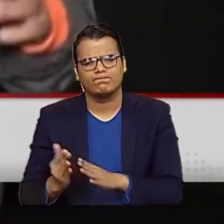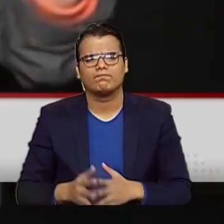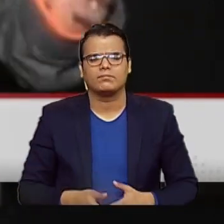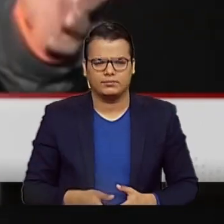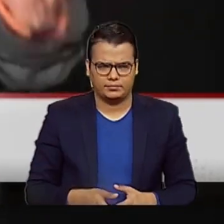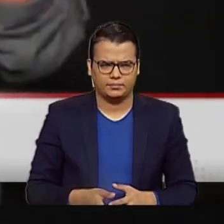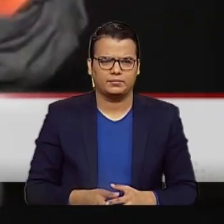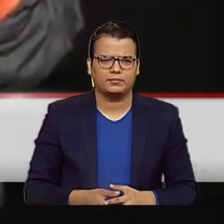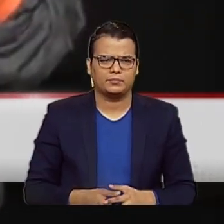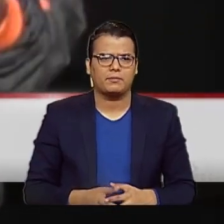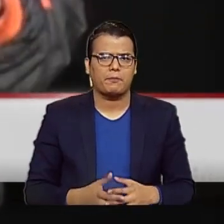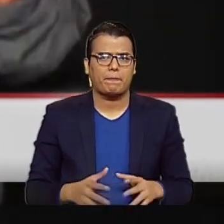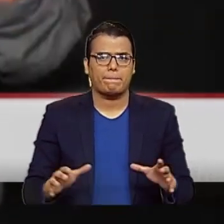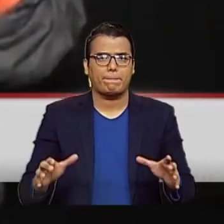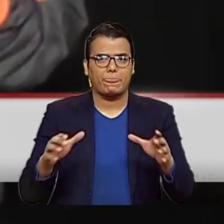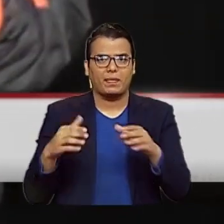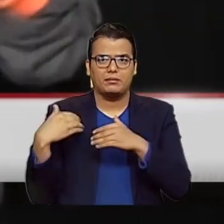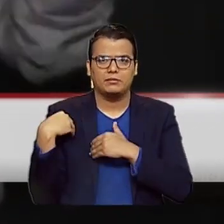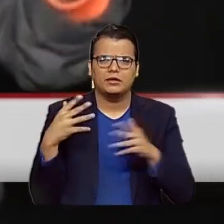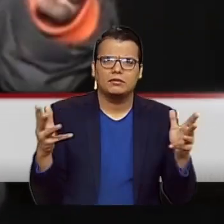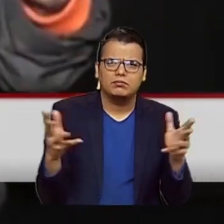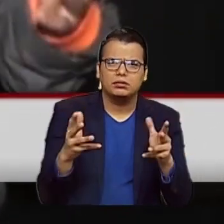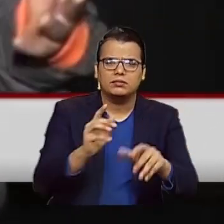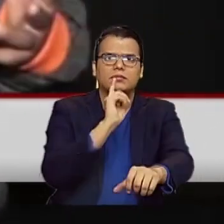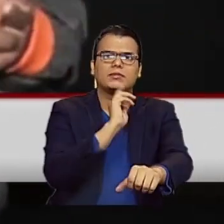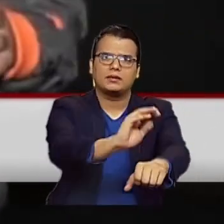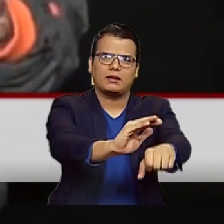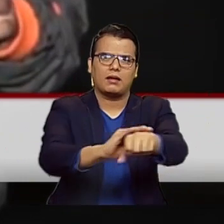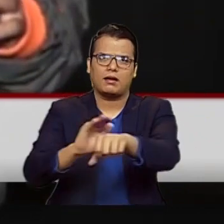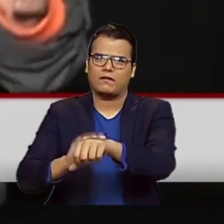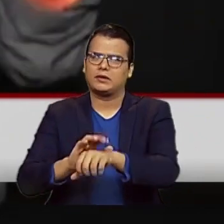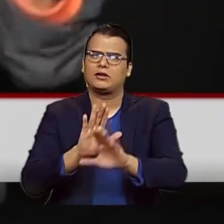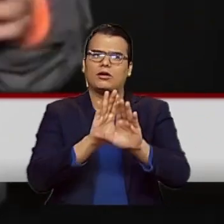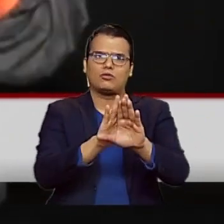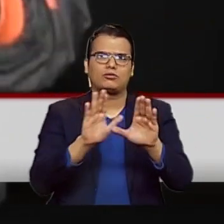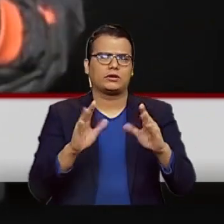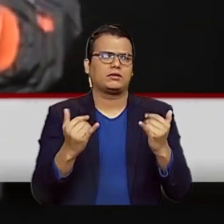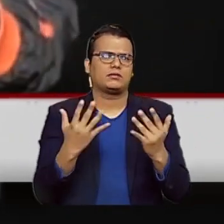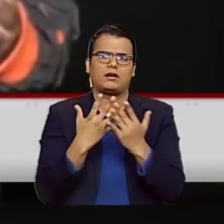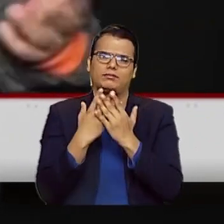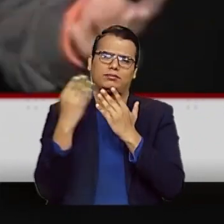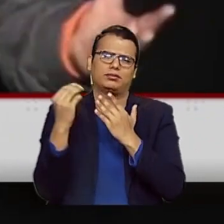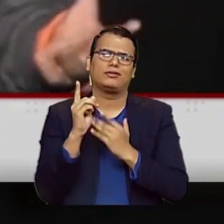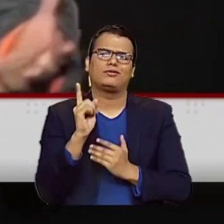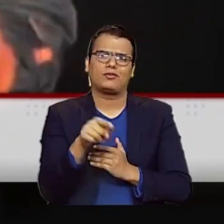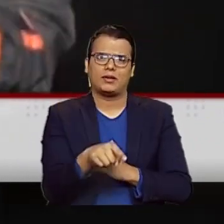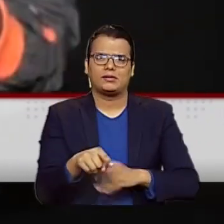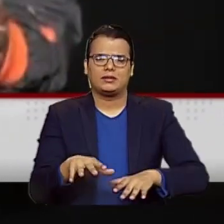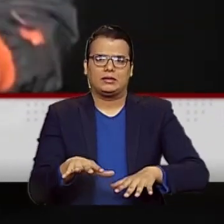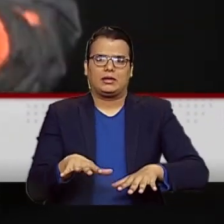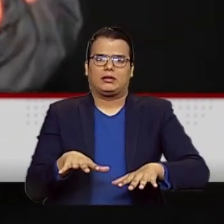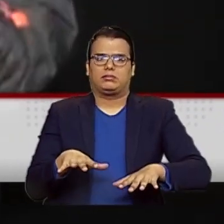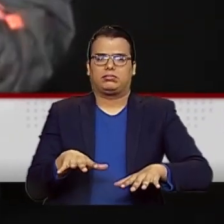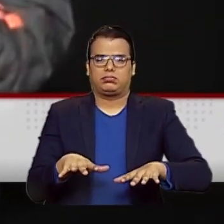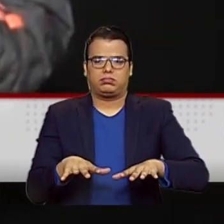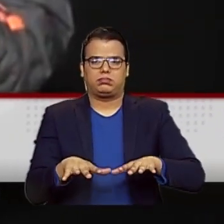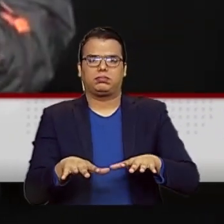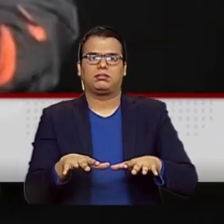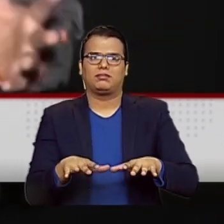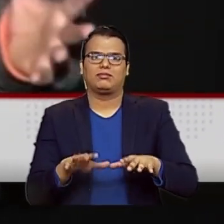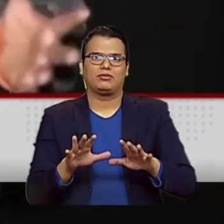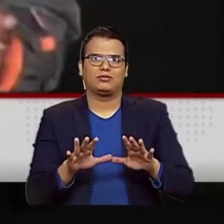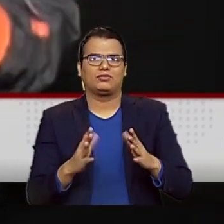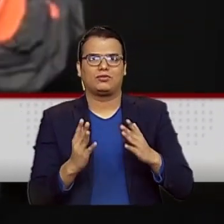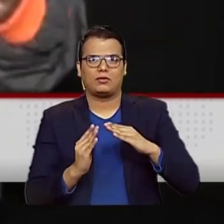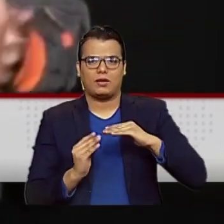Y ya la orden de los organismos de socorro es de retirarse del lugar por lo inestable del terreno. Sin embargo, varias